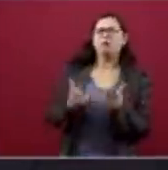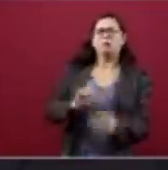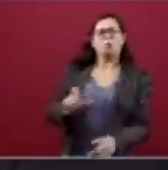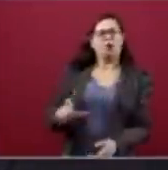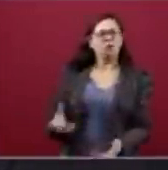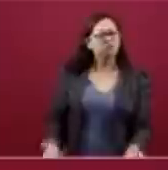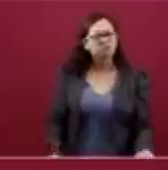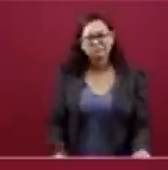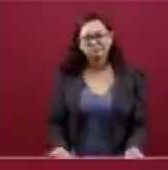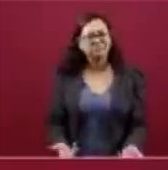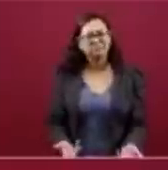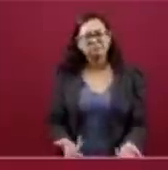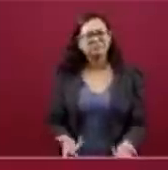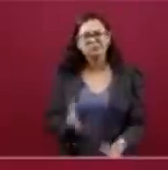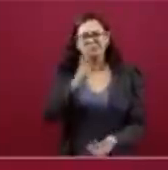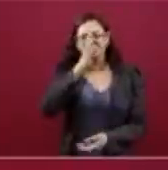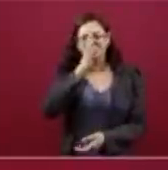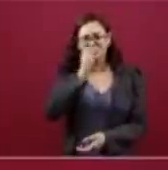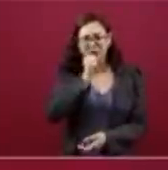se le decía, a ver,